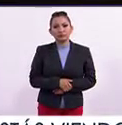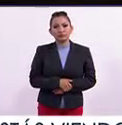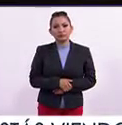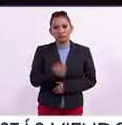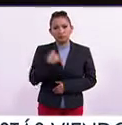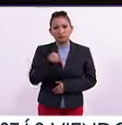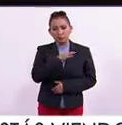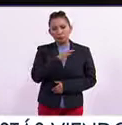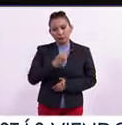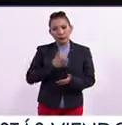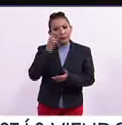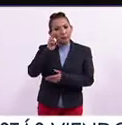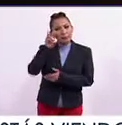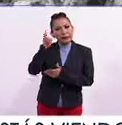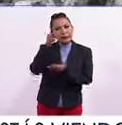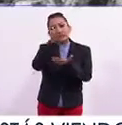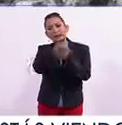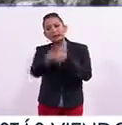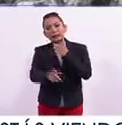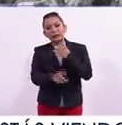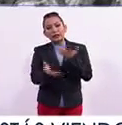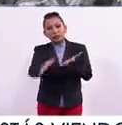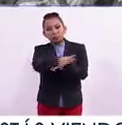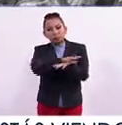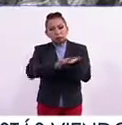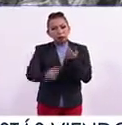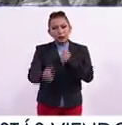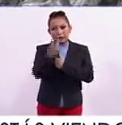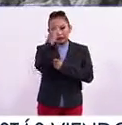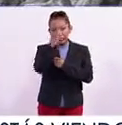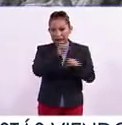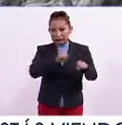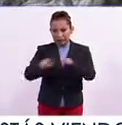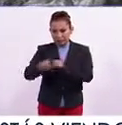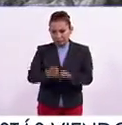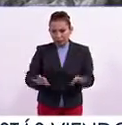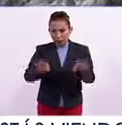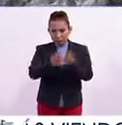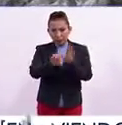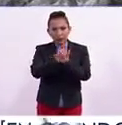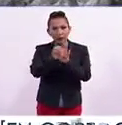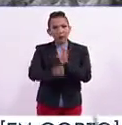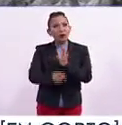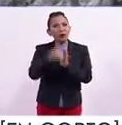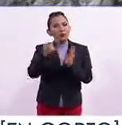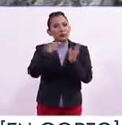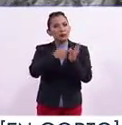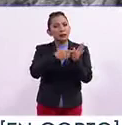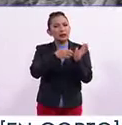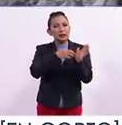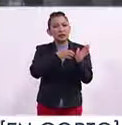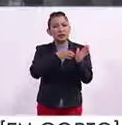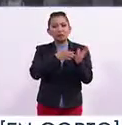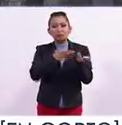ir a ver los estragos de 3 sismos importantes que hubo a fines de los años,